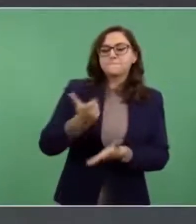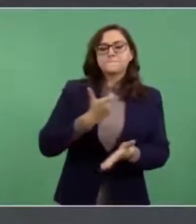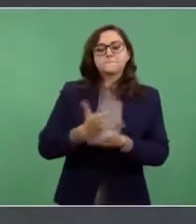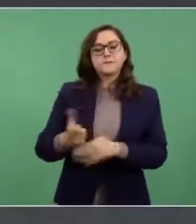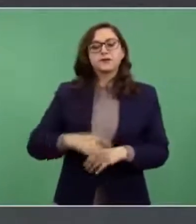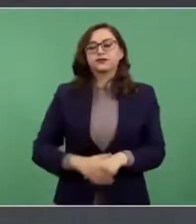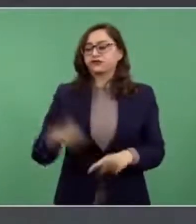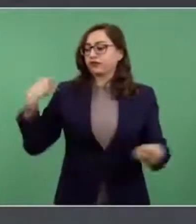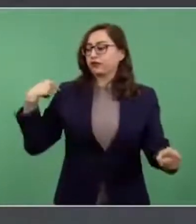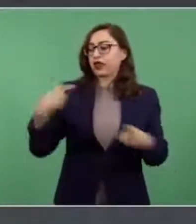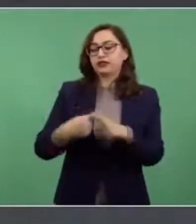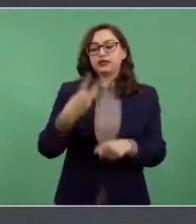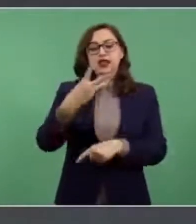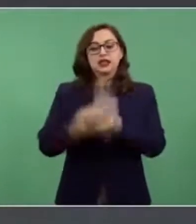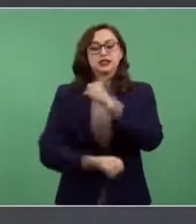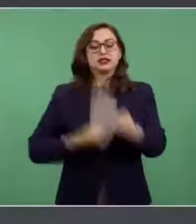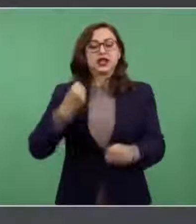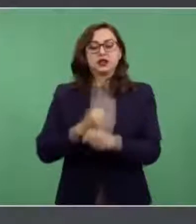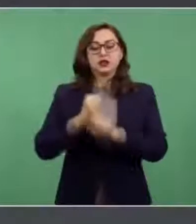años hemos otorgado